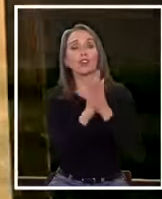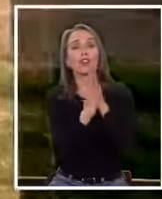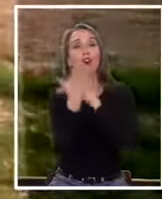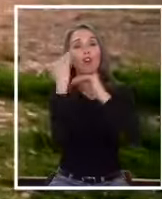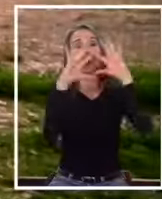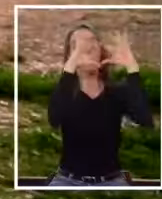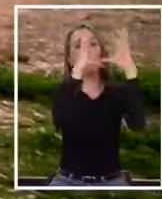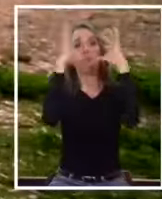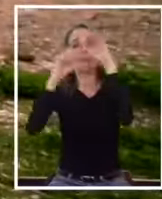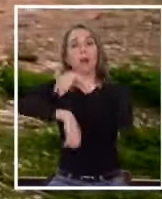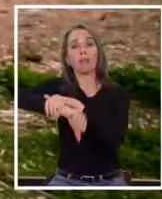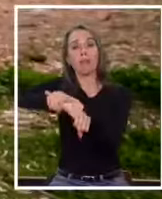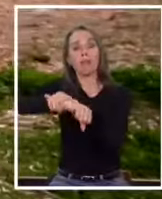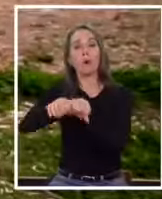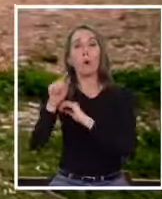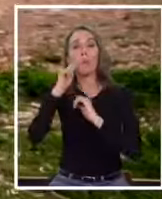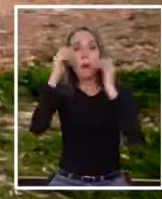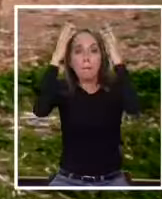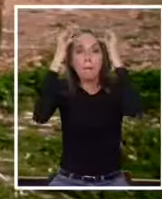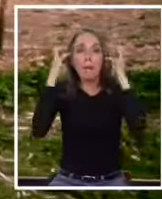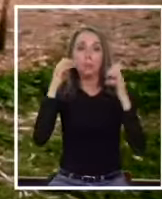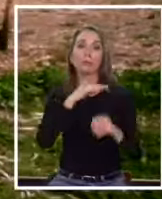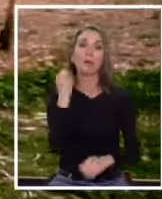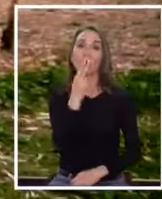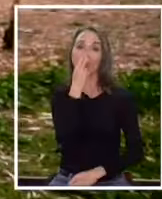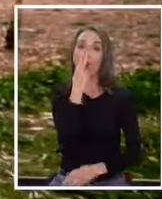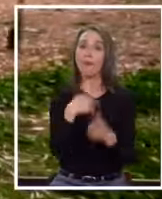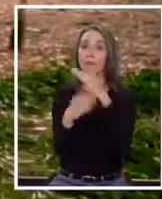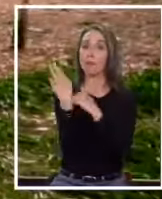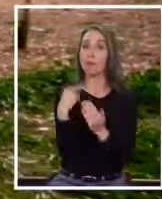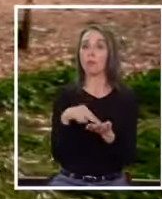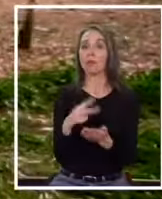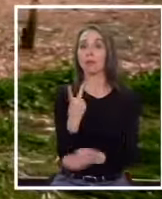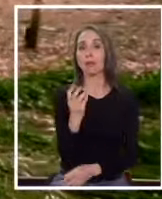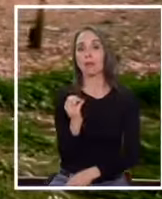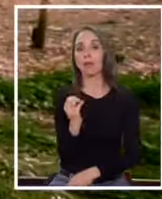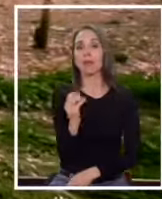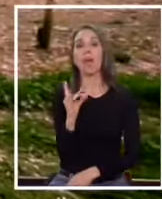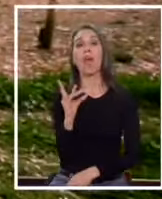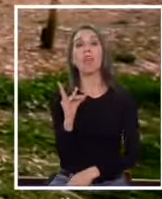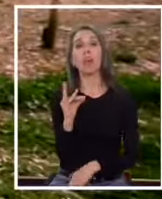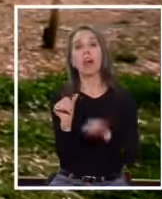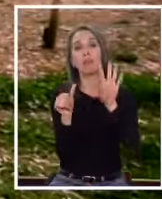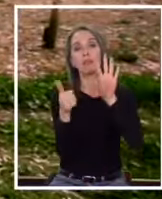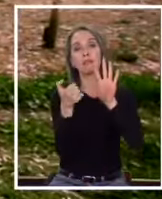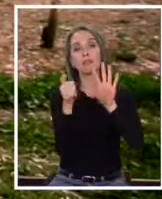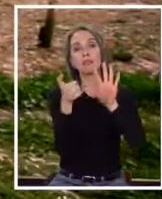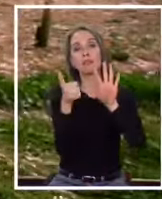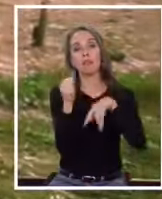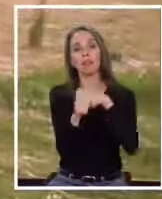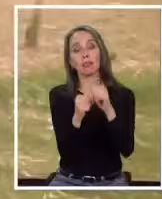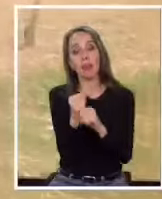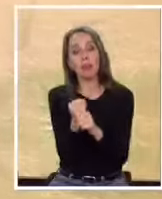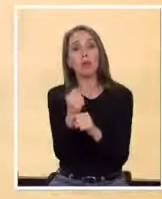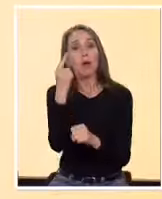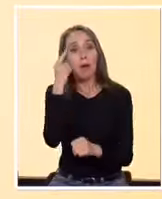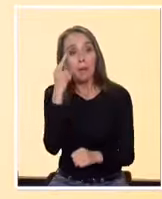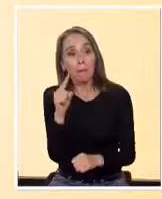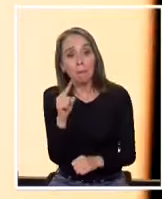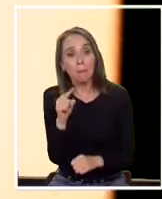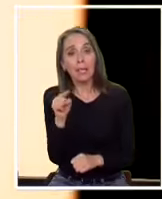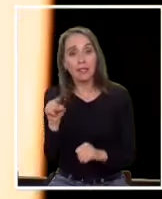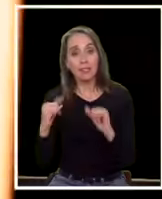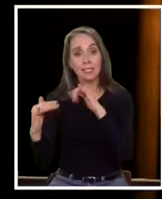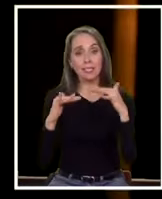los mundiales. El Pelusa murió en noviembre de 2020, a la edad de 60 años. Sin embargo,